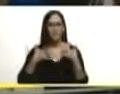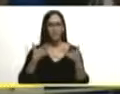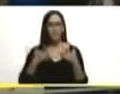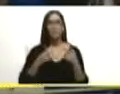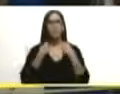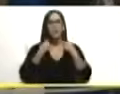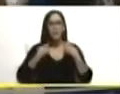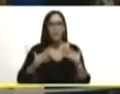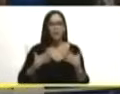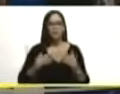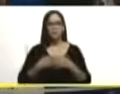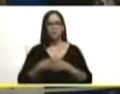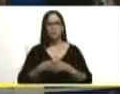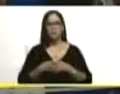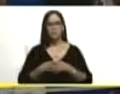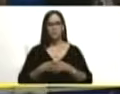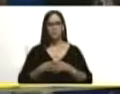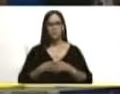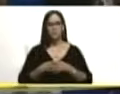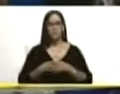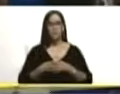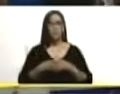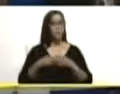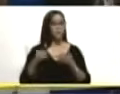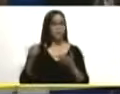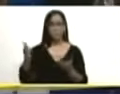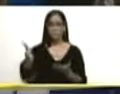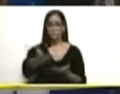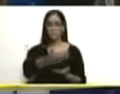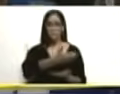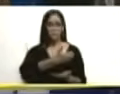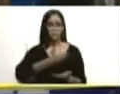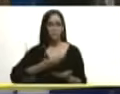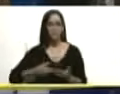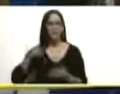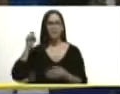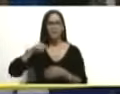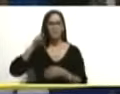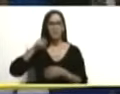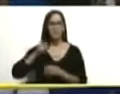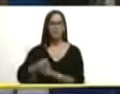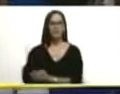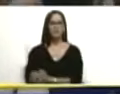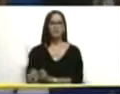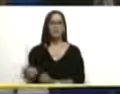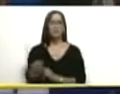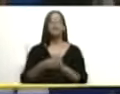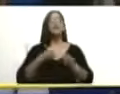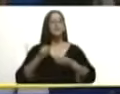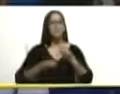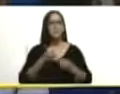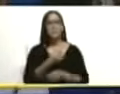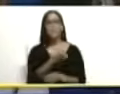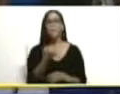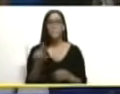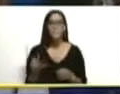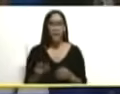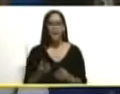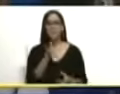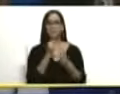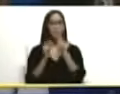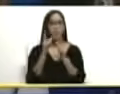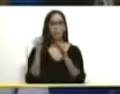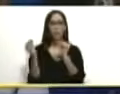fracasos, tomando toda la necesidad. Hicimos varias jornadas nacionales de debate, de consulta con